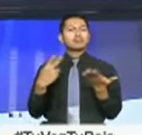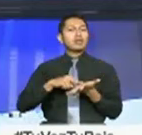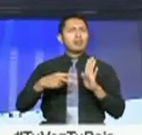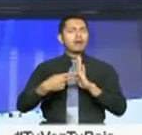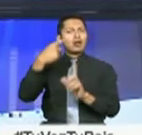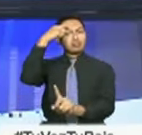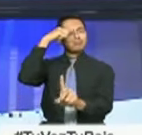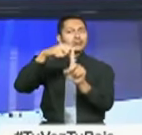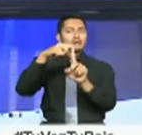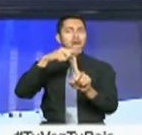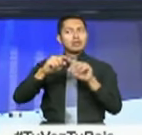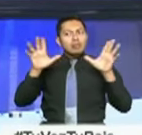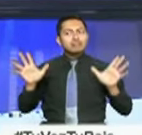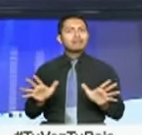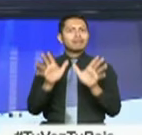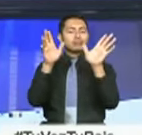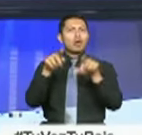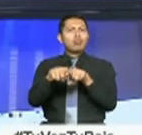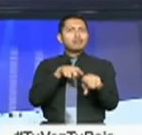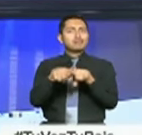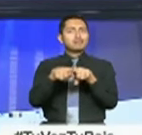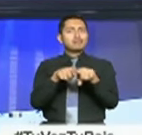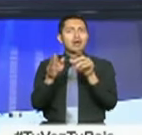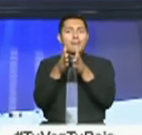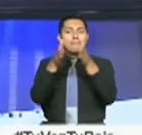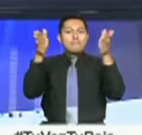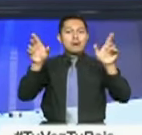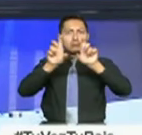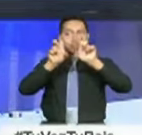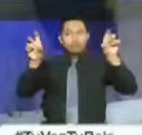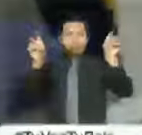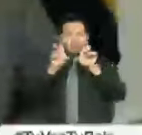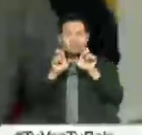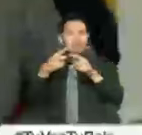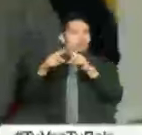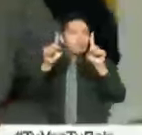para fomentar la competitividad de la pequeña y mediana empresa.